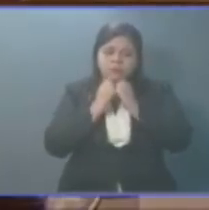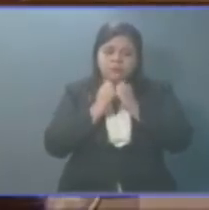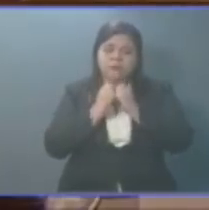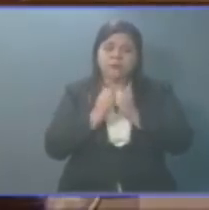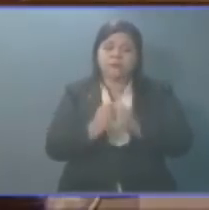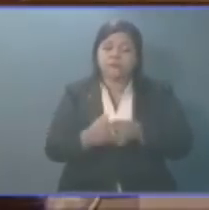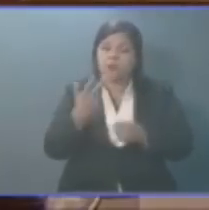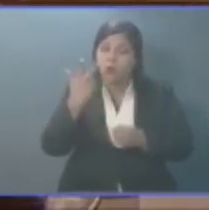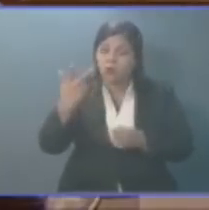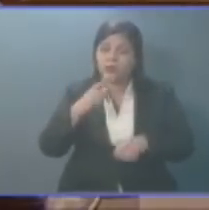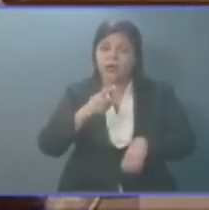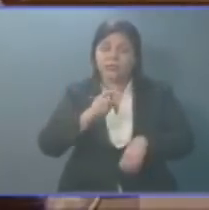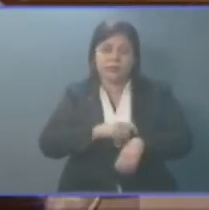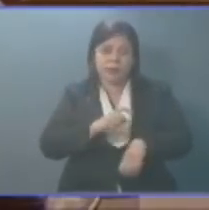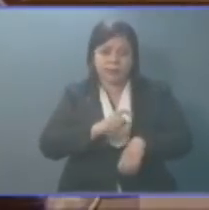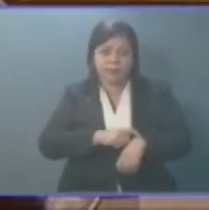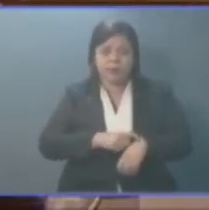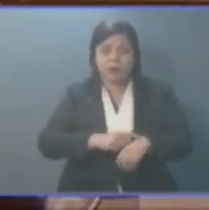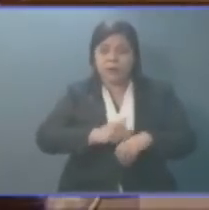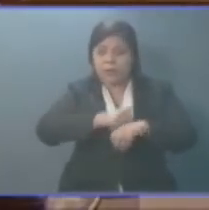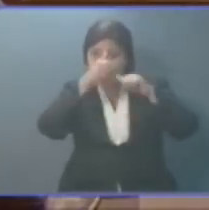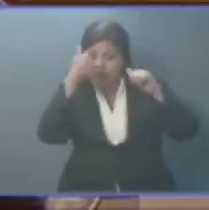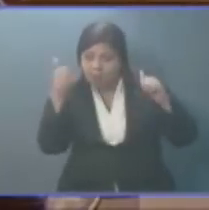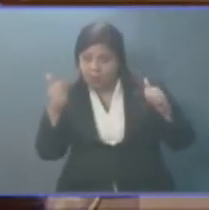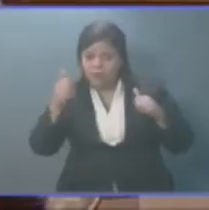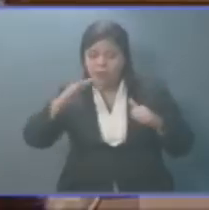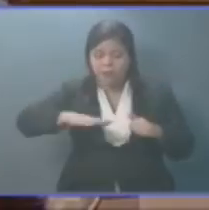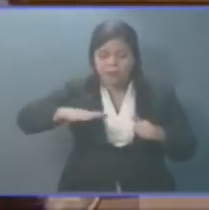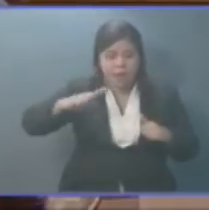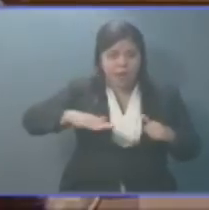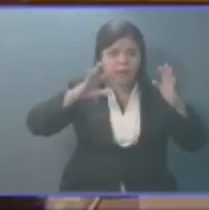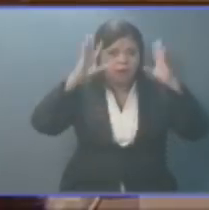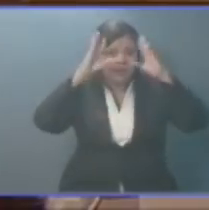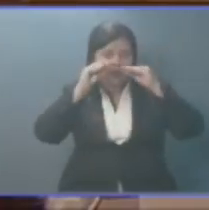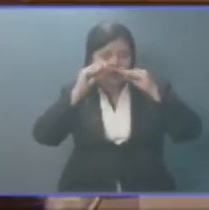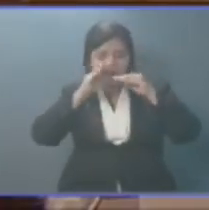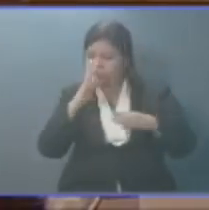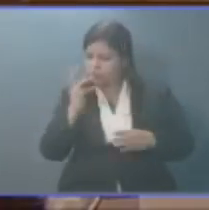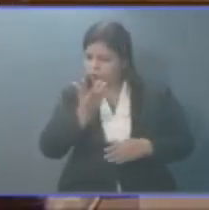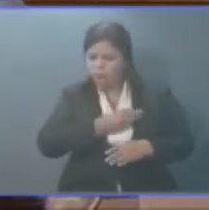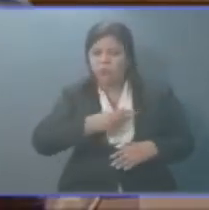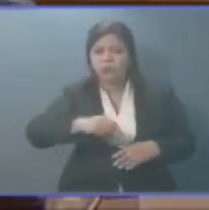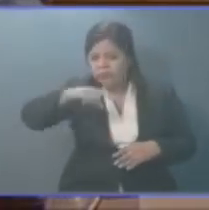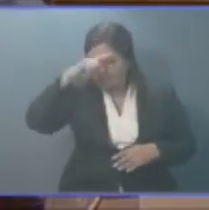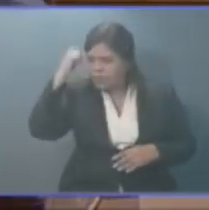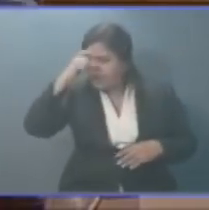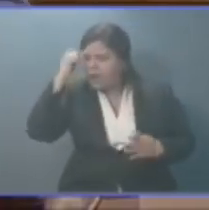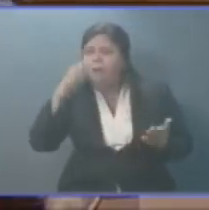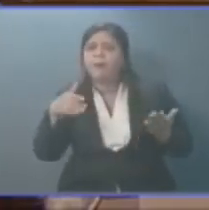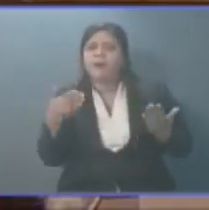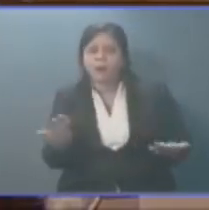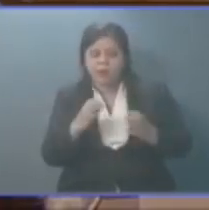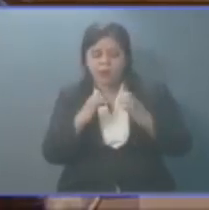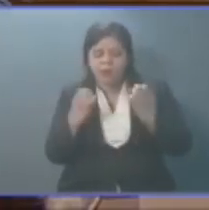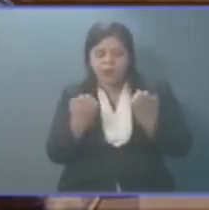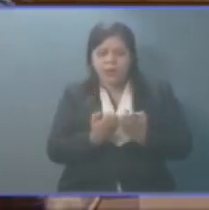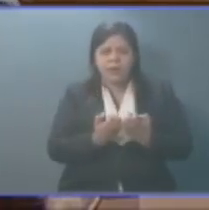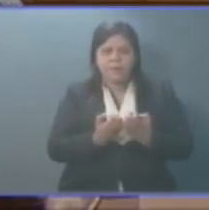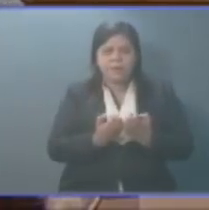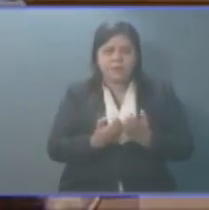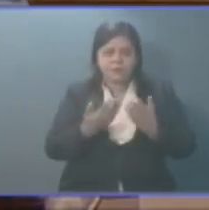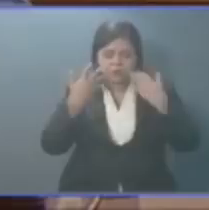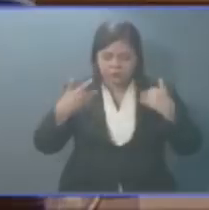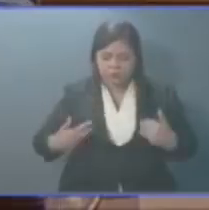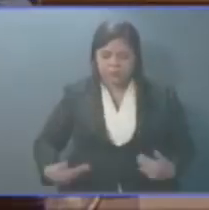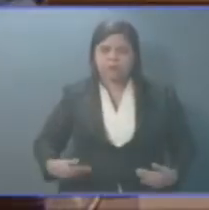turnos rotativos. Trabajamos por la mañana, trabajamos por la tarde, trabajamos por la noche a fin de garantizar que los equipos de bioseguridad